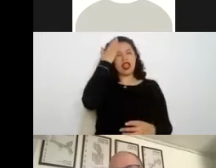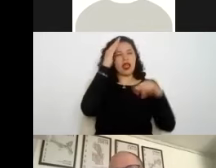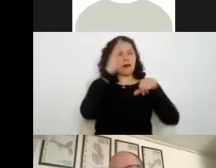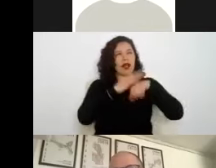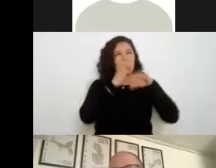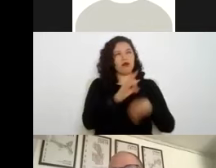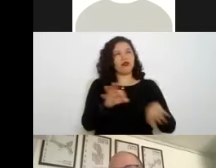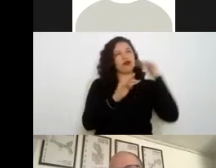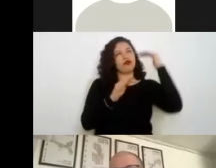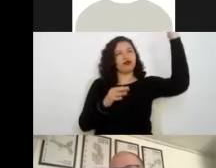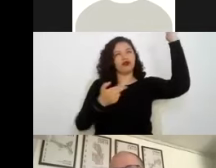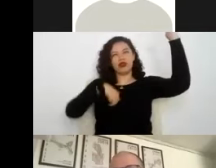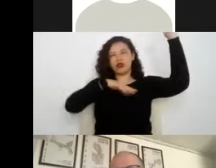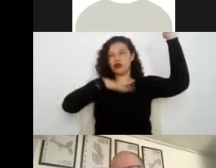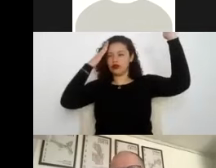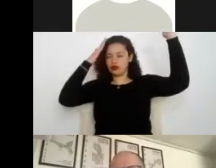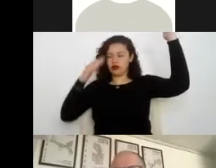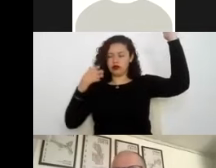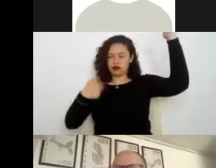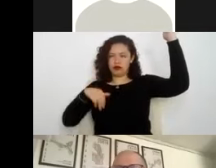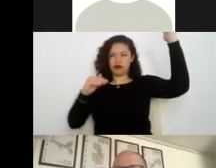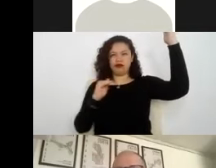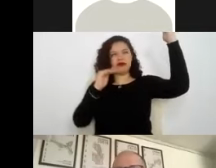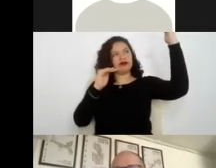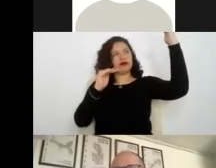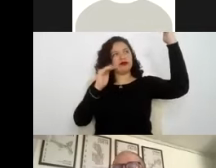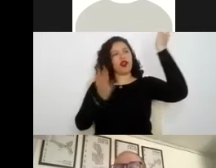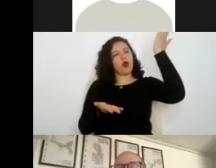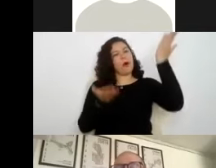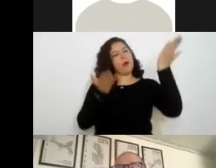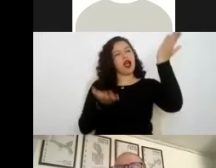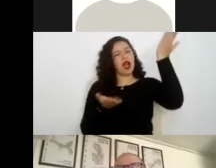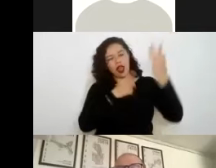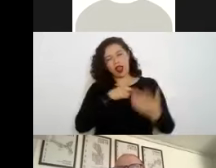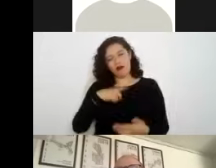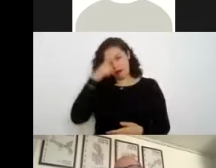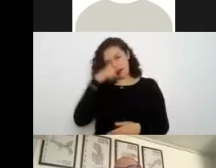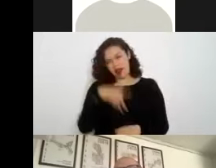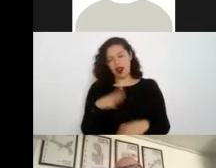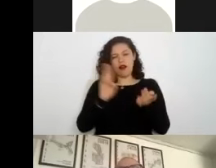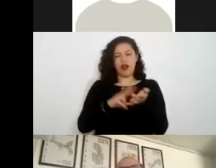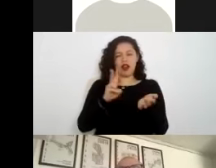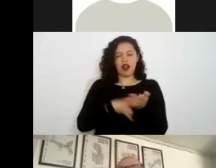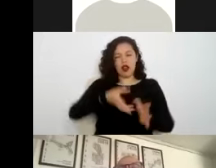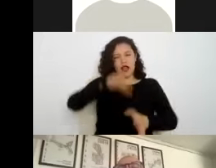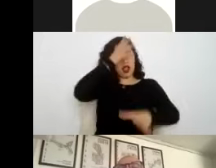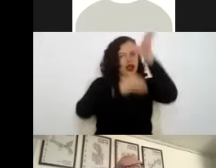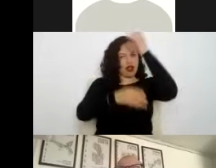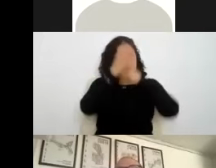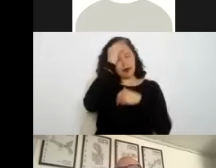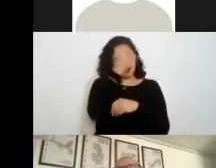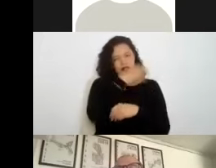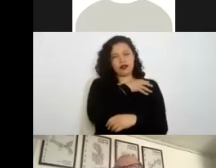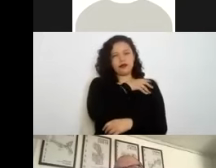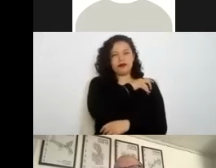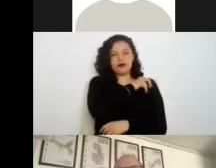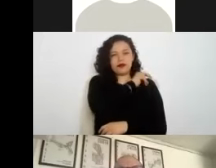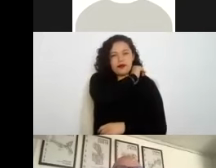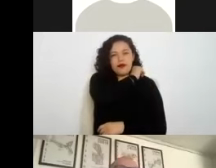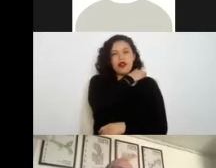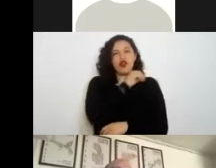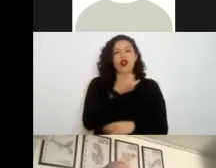nos comparamos y no hacemos estos benchmarks, pero es muy importante y nos da mucho valor el que conozcamos qué están haciendo los